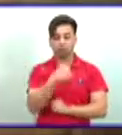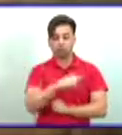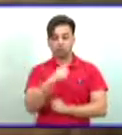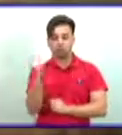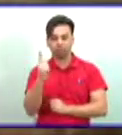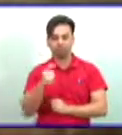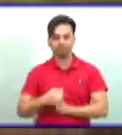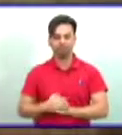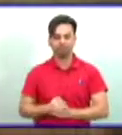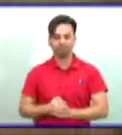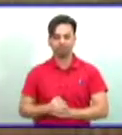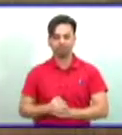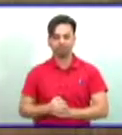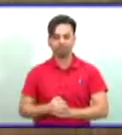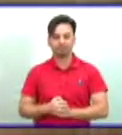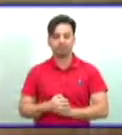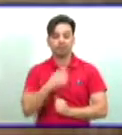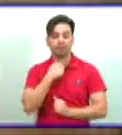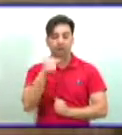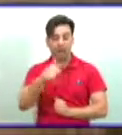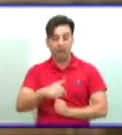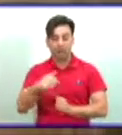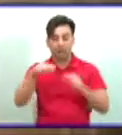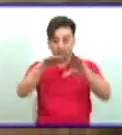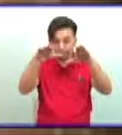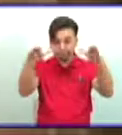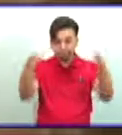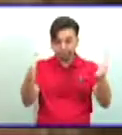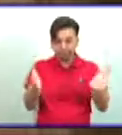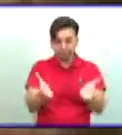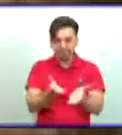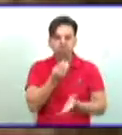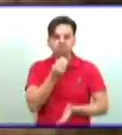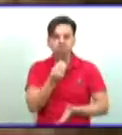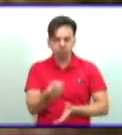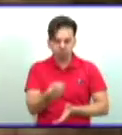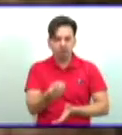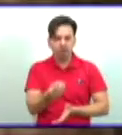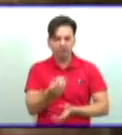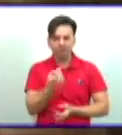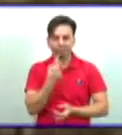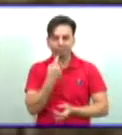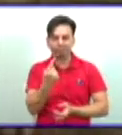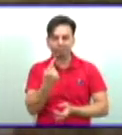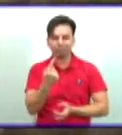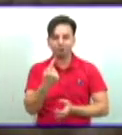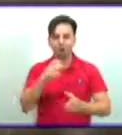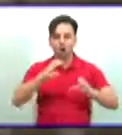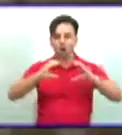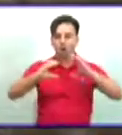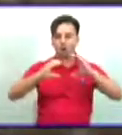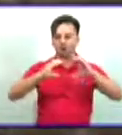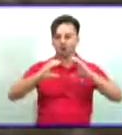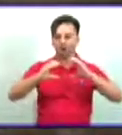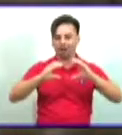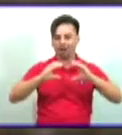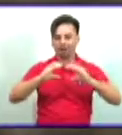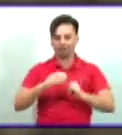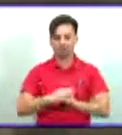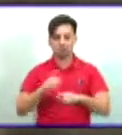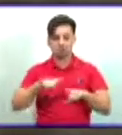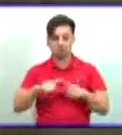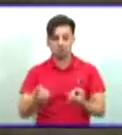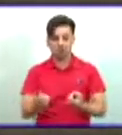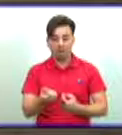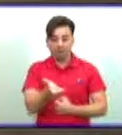permite comunicarnos. Sin la existencia de la atmósfera no podríamos propagar ni recibir sonidos, ya que el aire de la